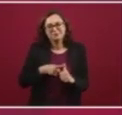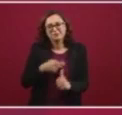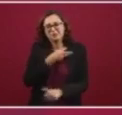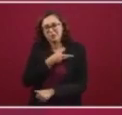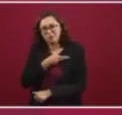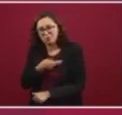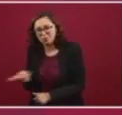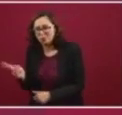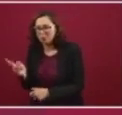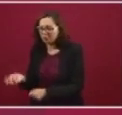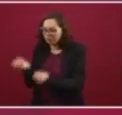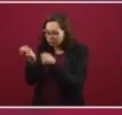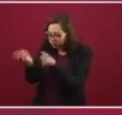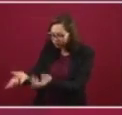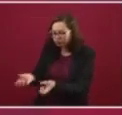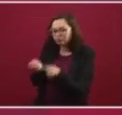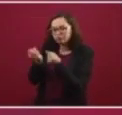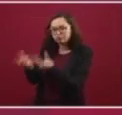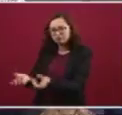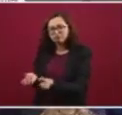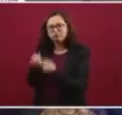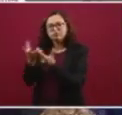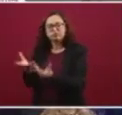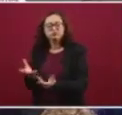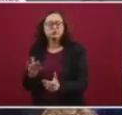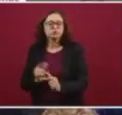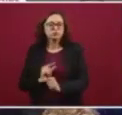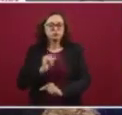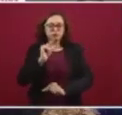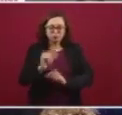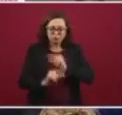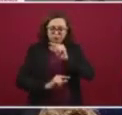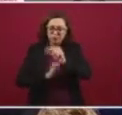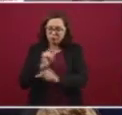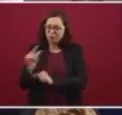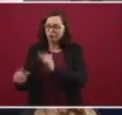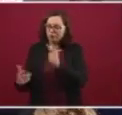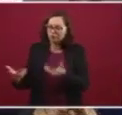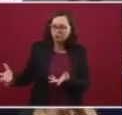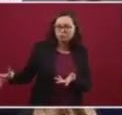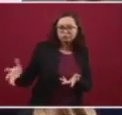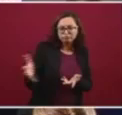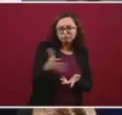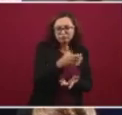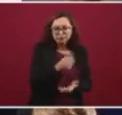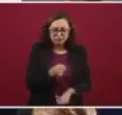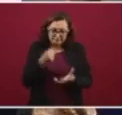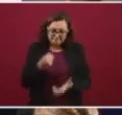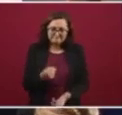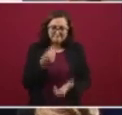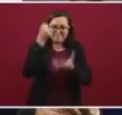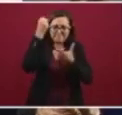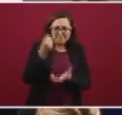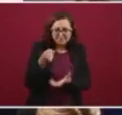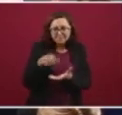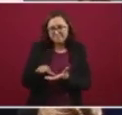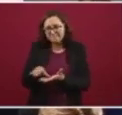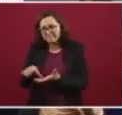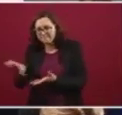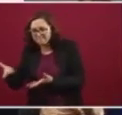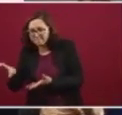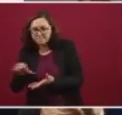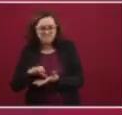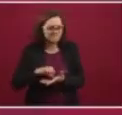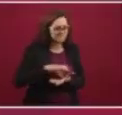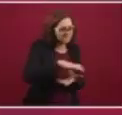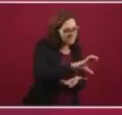Poco a poco, de acuerdo a la disponibilidad de recursos que tengamos, en vez de